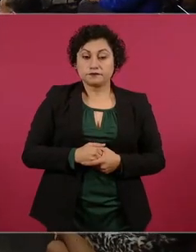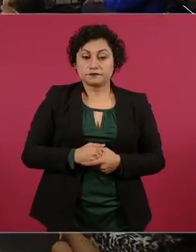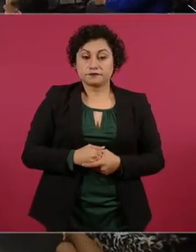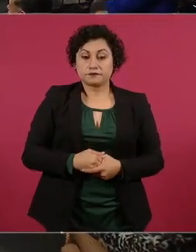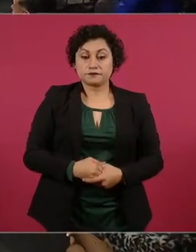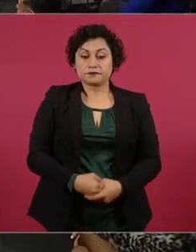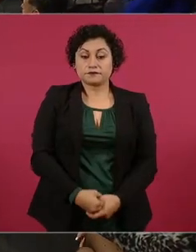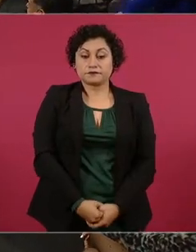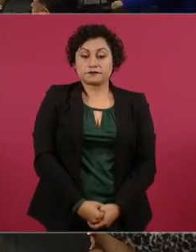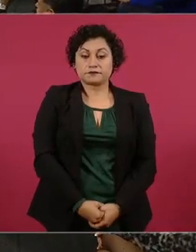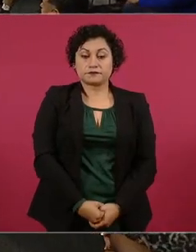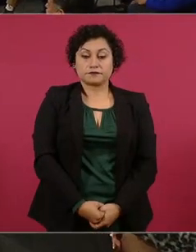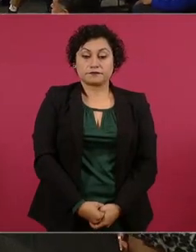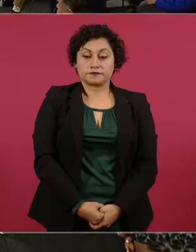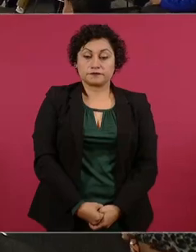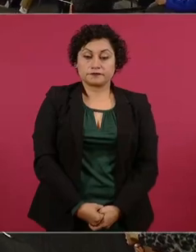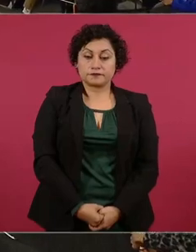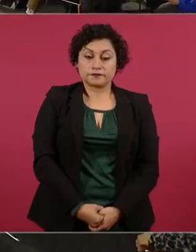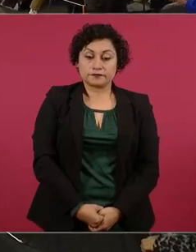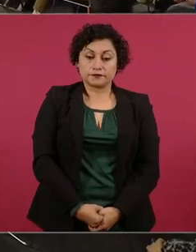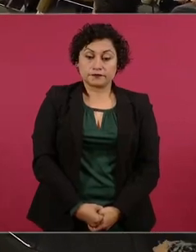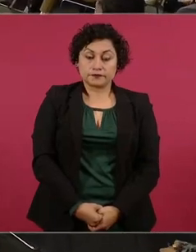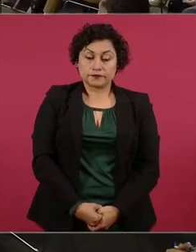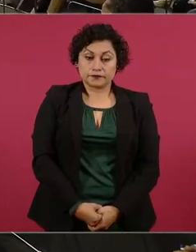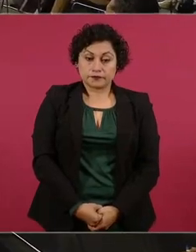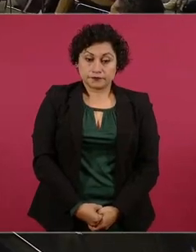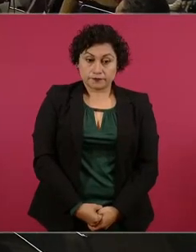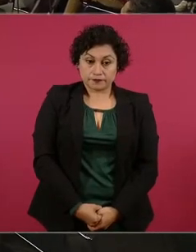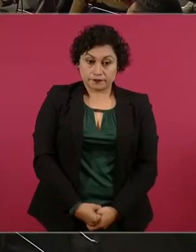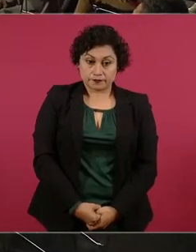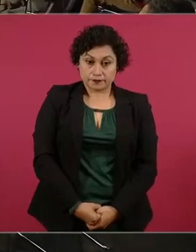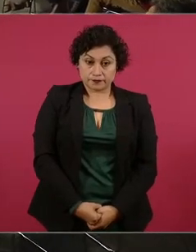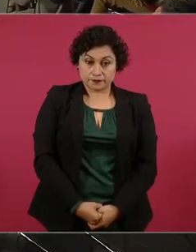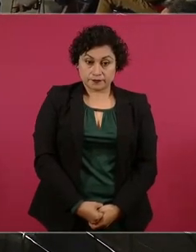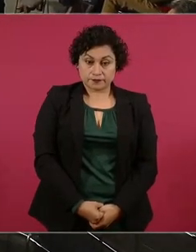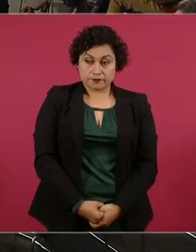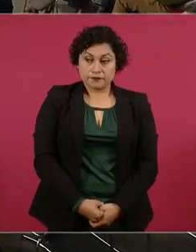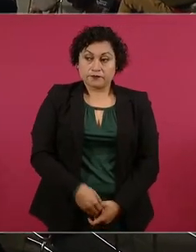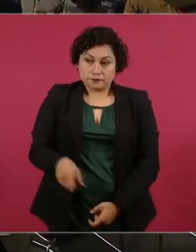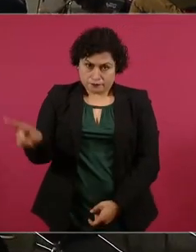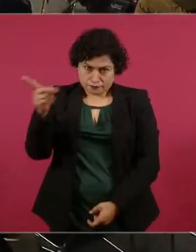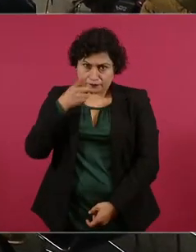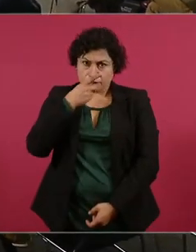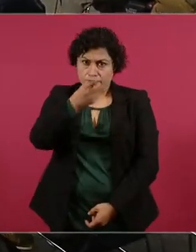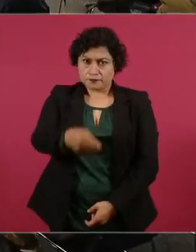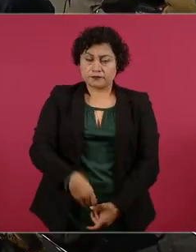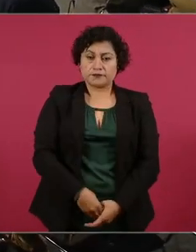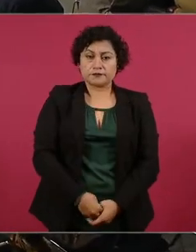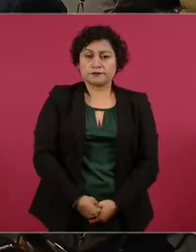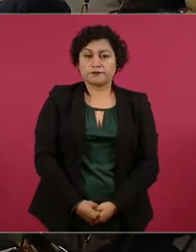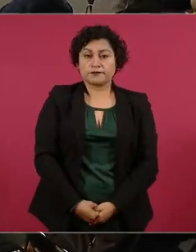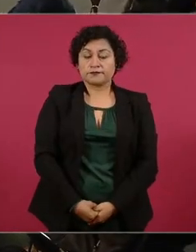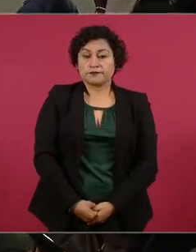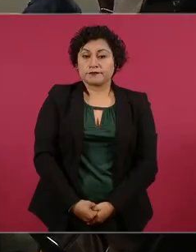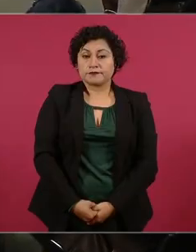no tiene ingredientes genéticamente modificados. A ver, pronúncialo tú.